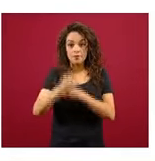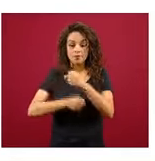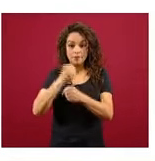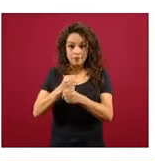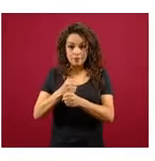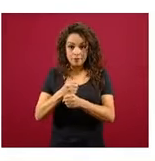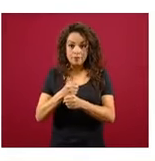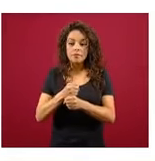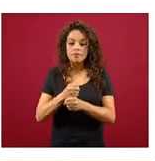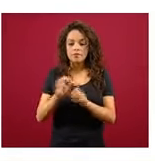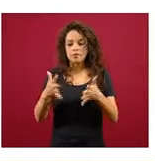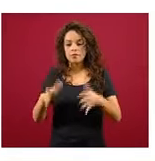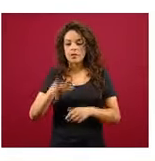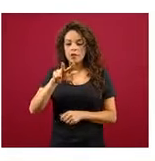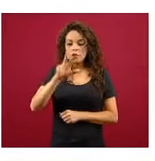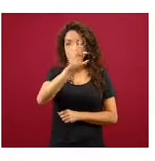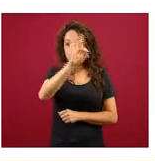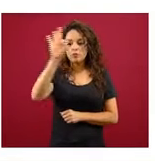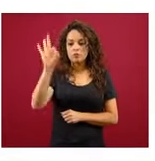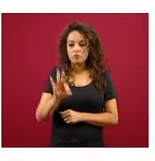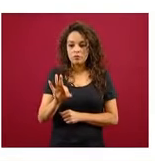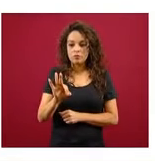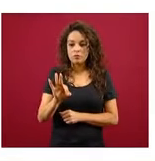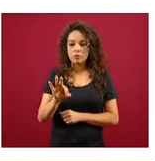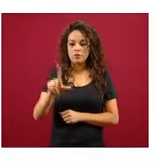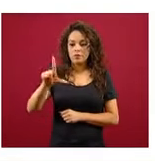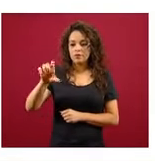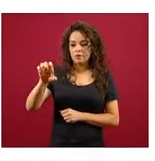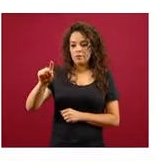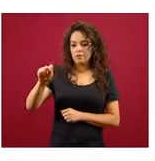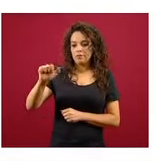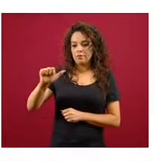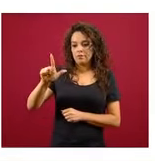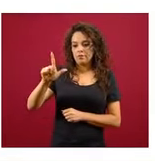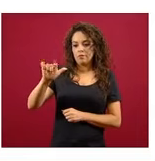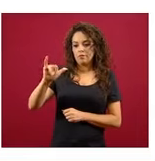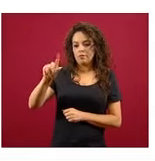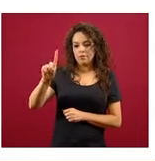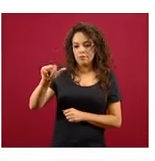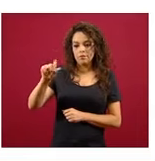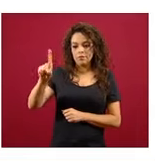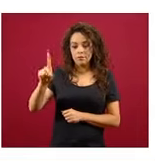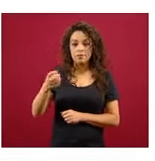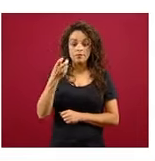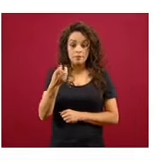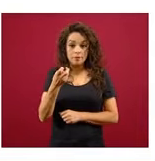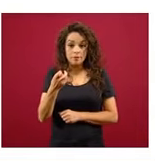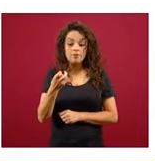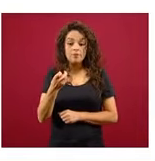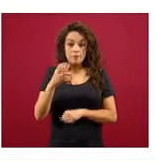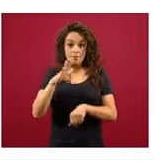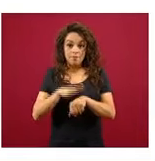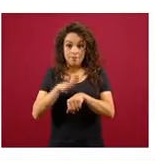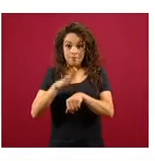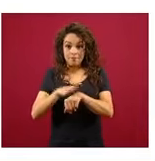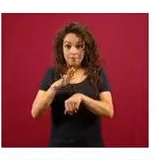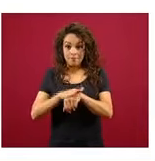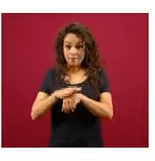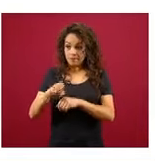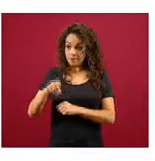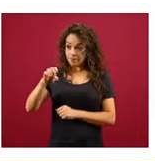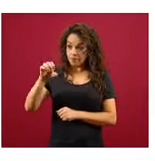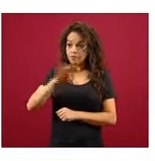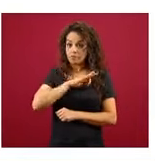un 18% de letalidad, y a medida que vamos avanzando en los grupos de edad, vemos que aquí hay grupos que llegan hasta